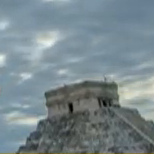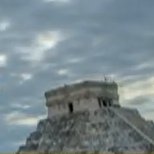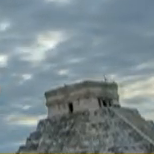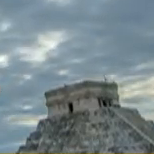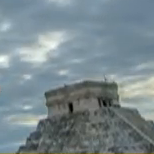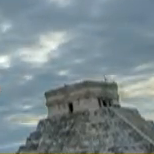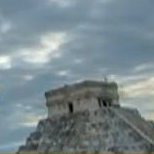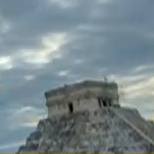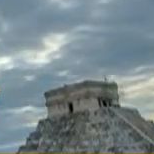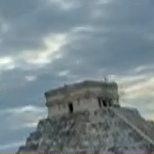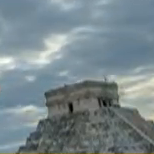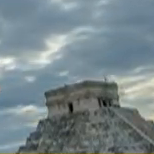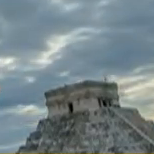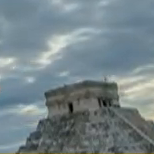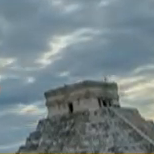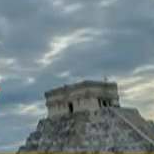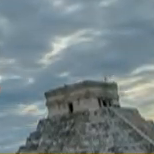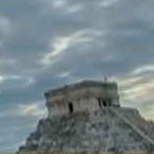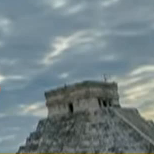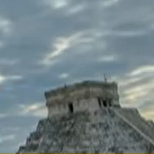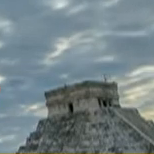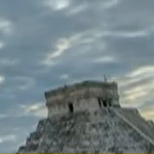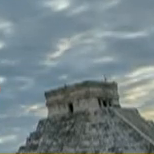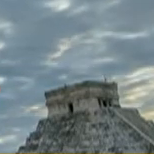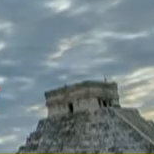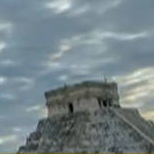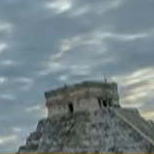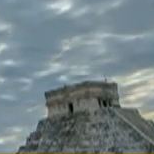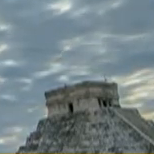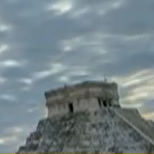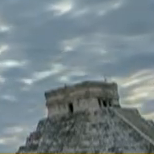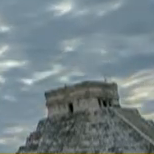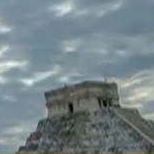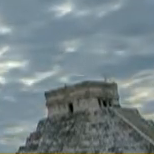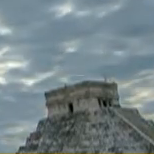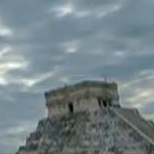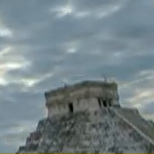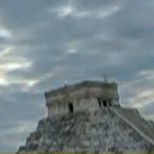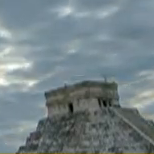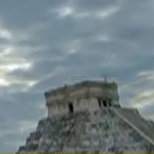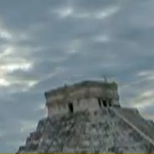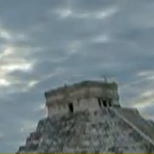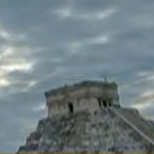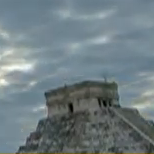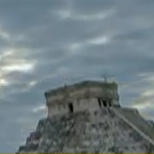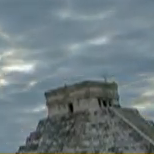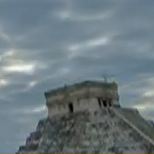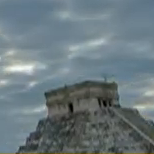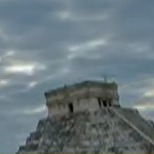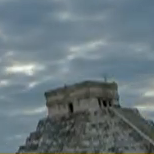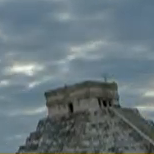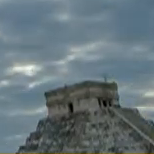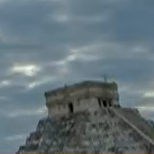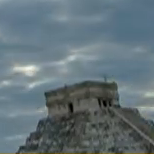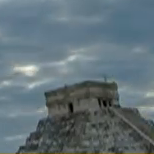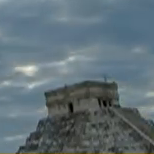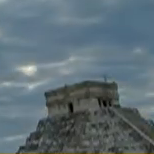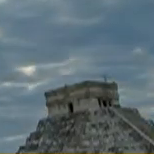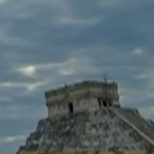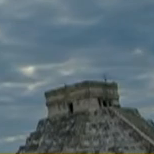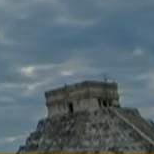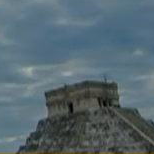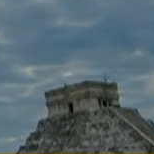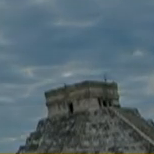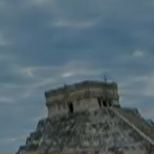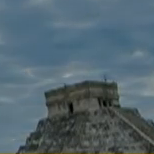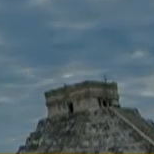perfección y maestría con que dominaron múltiples disciplinas, como las matemáticas, la medicina o la astronomía. En la zona